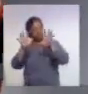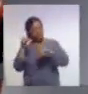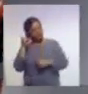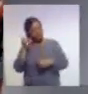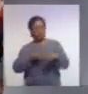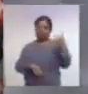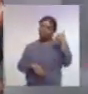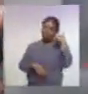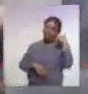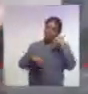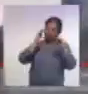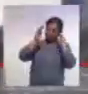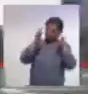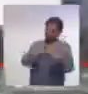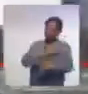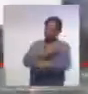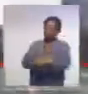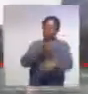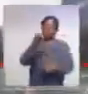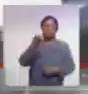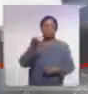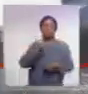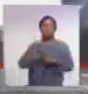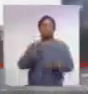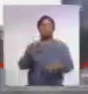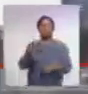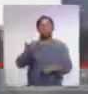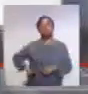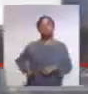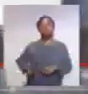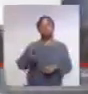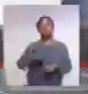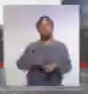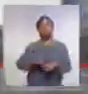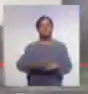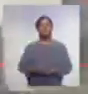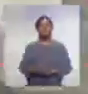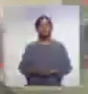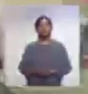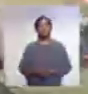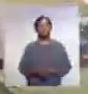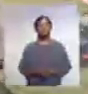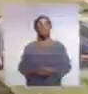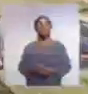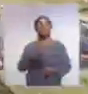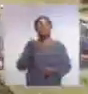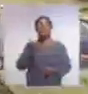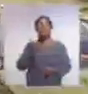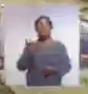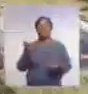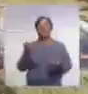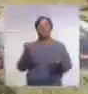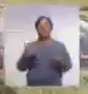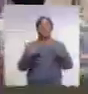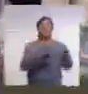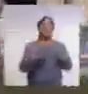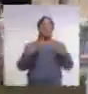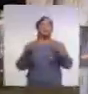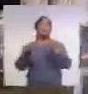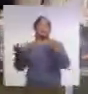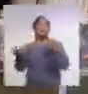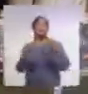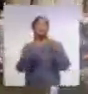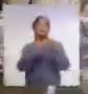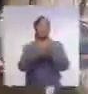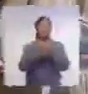Gracias, Carla. Auditorio, buenas tardes. Así es, informarles que el gobernador Marco Mena precisamente realizó la entrega de paquetes de especies